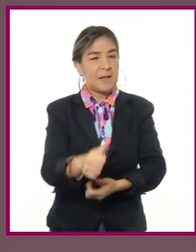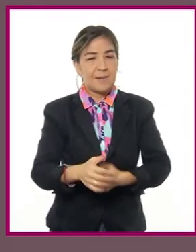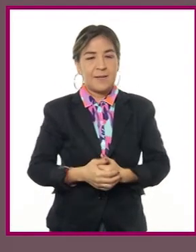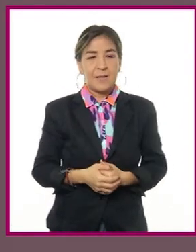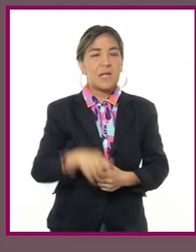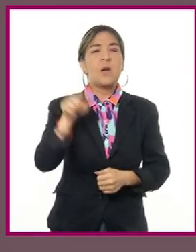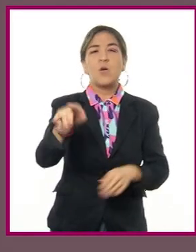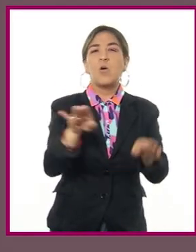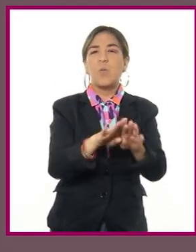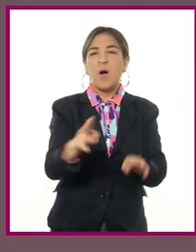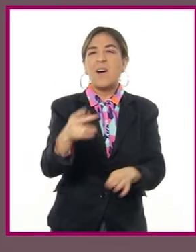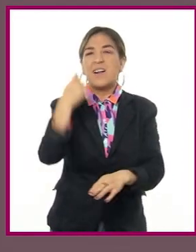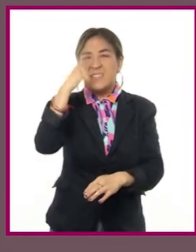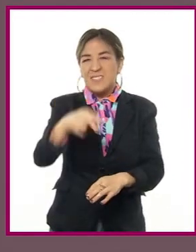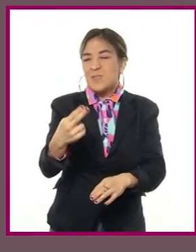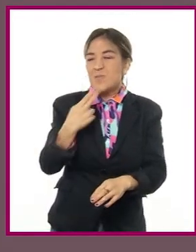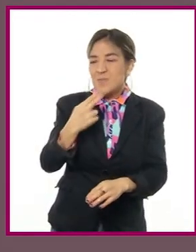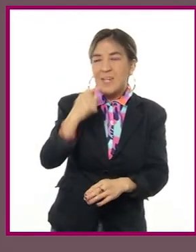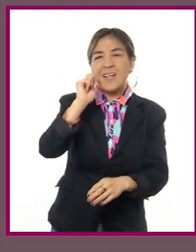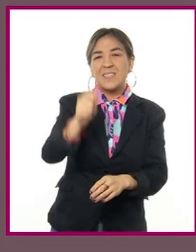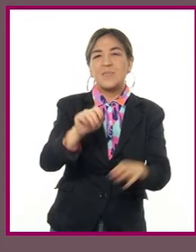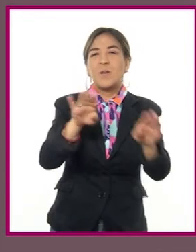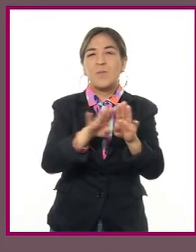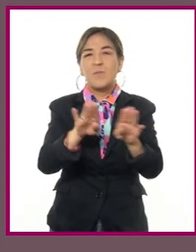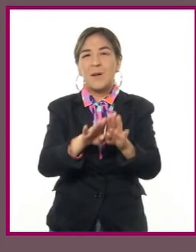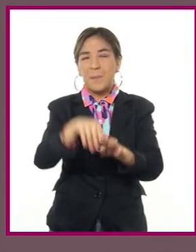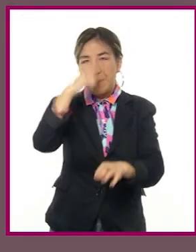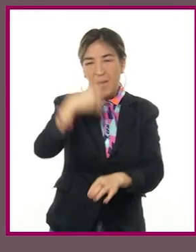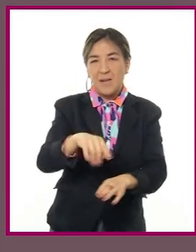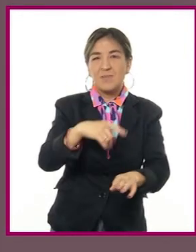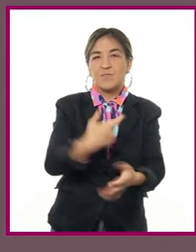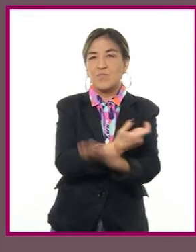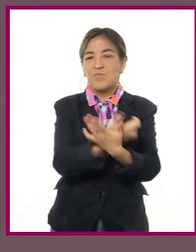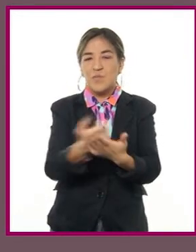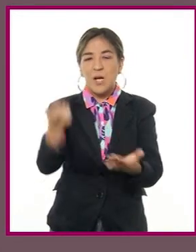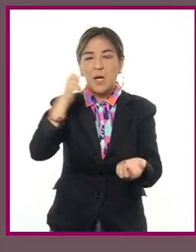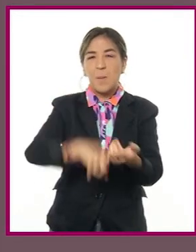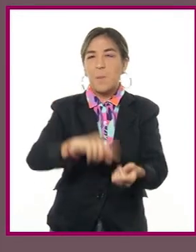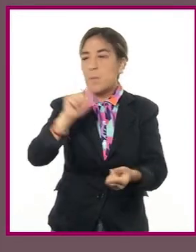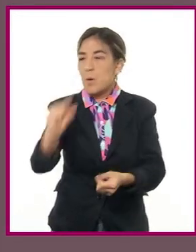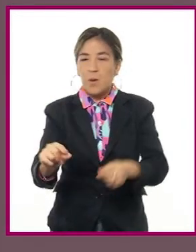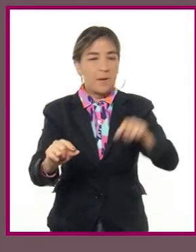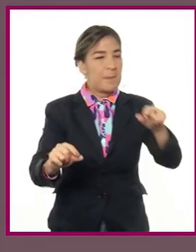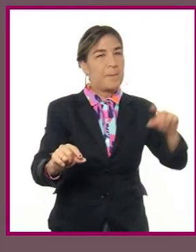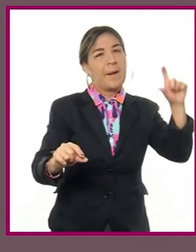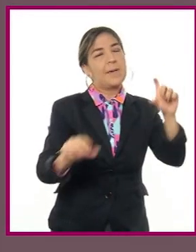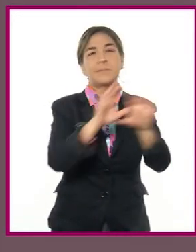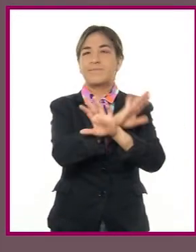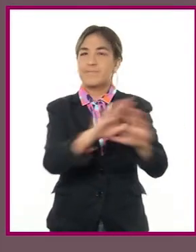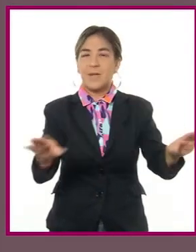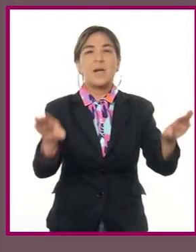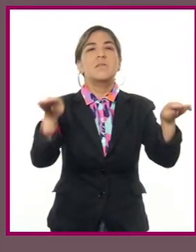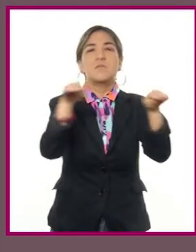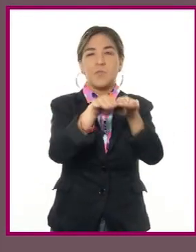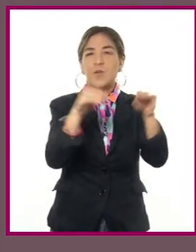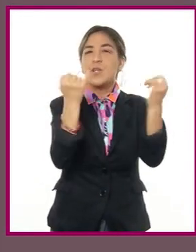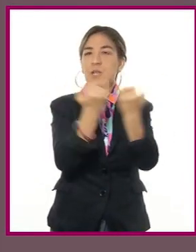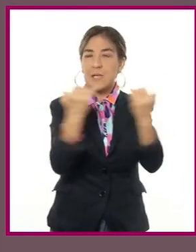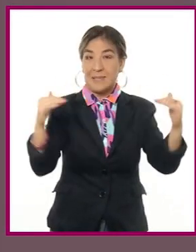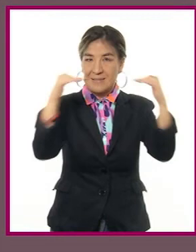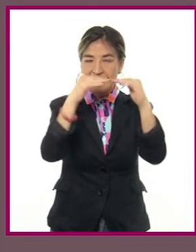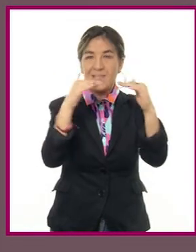serán usados en contra de la posición y de los salarios obtenidos por otros trabajadores, así como la